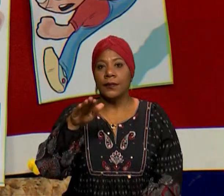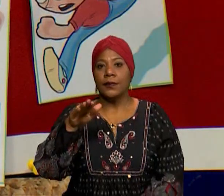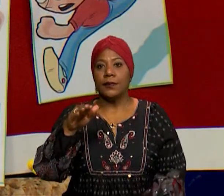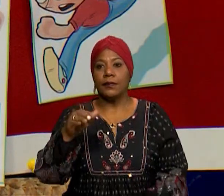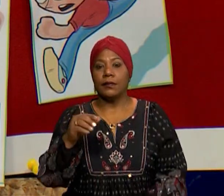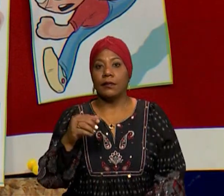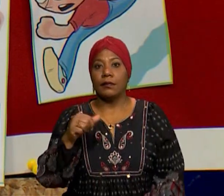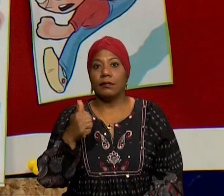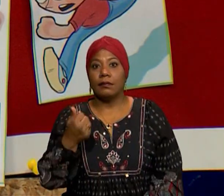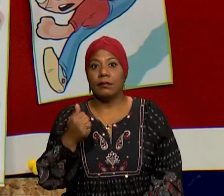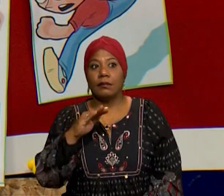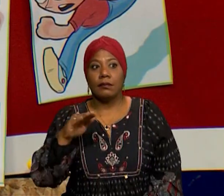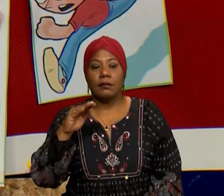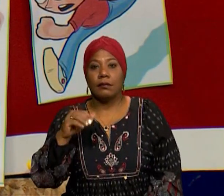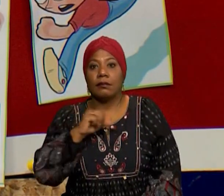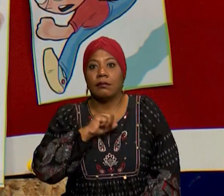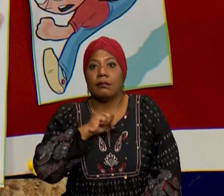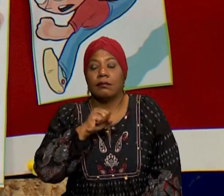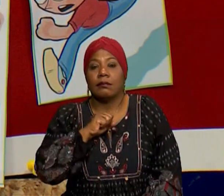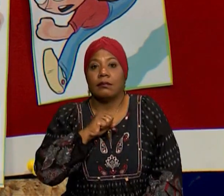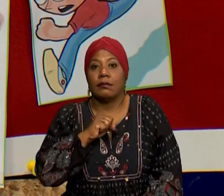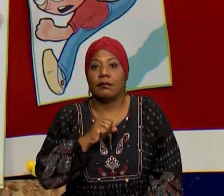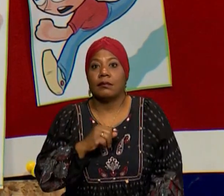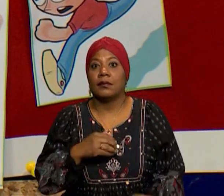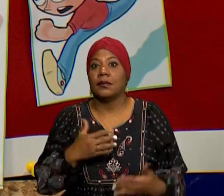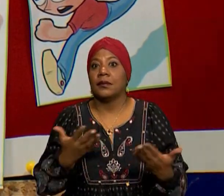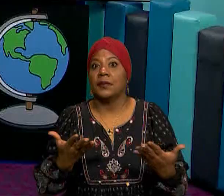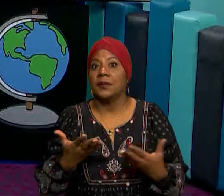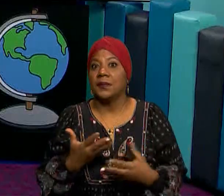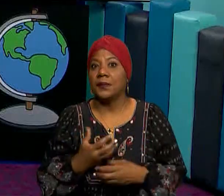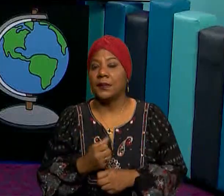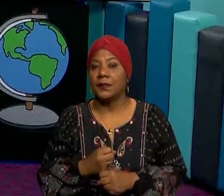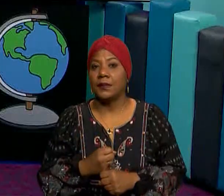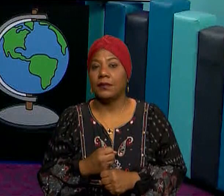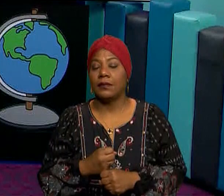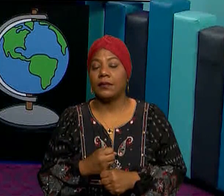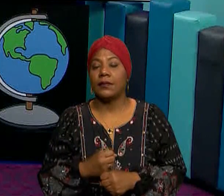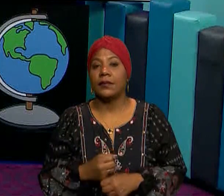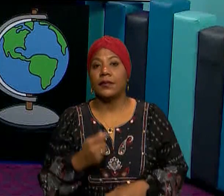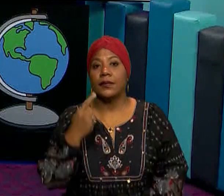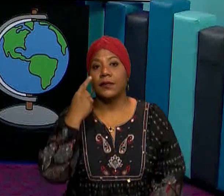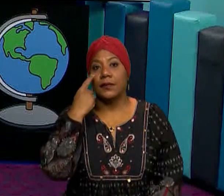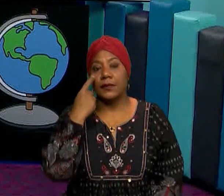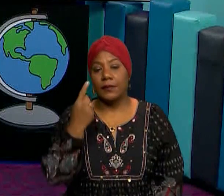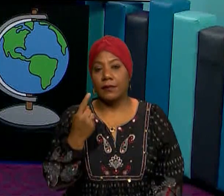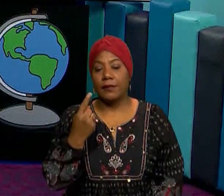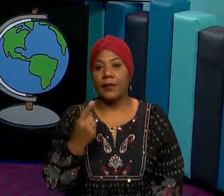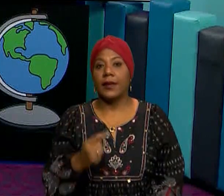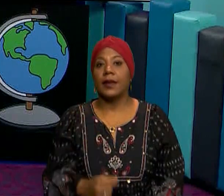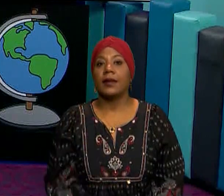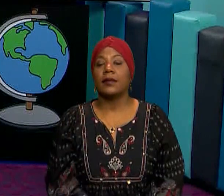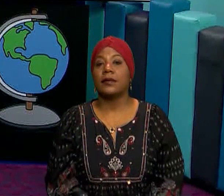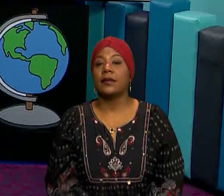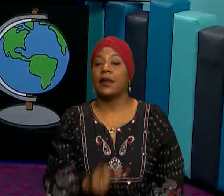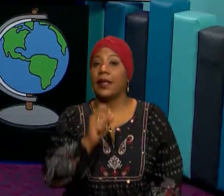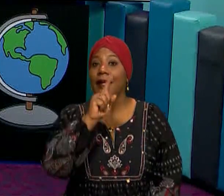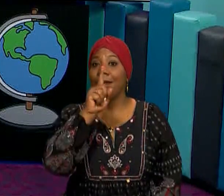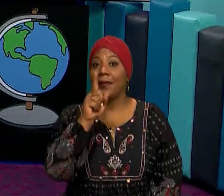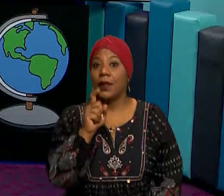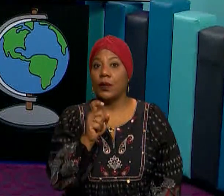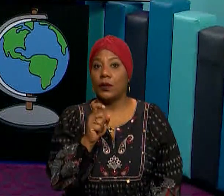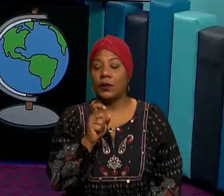niño asustado. ¿Qué creen? Ahora vamos a colocar a los personajes. Por ejemplo, si me preguntan a